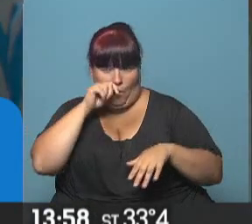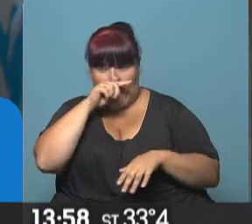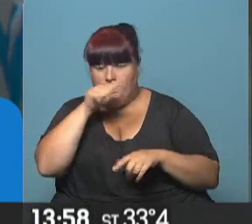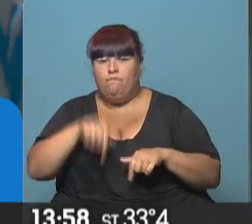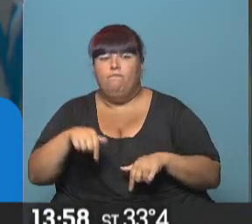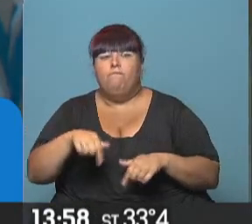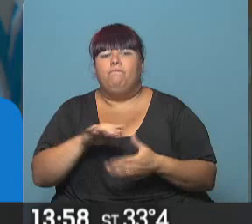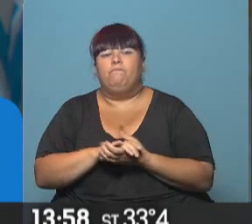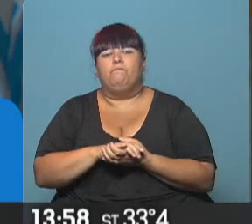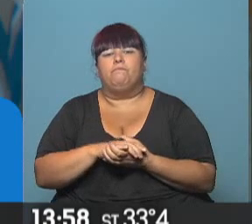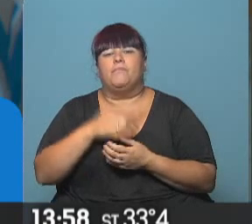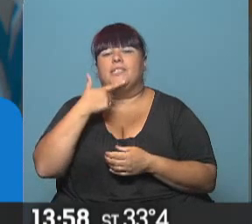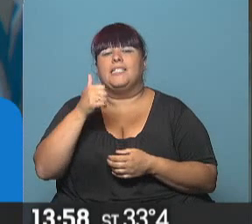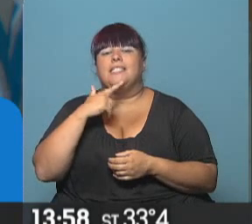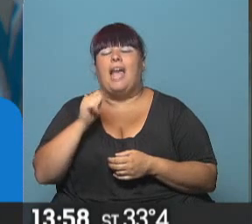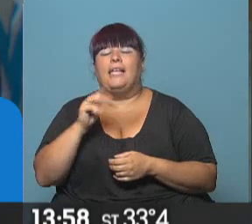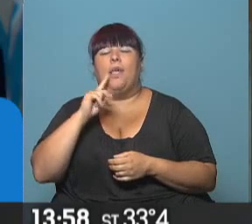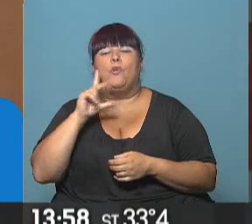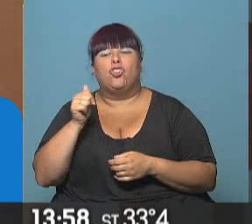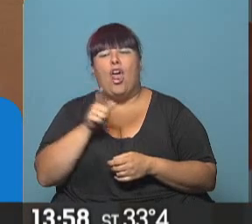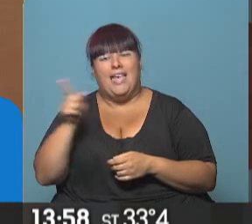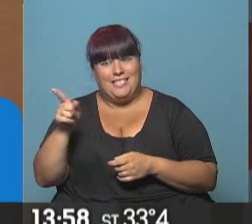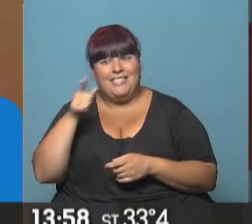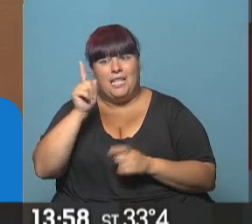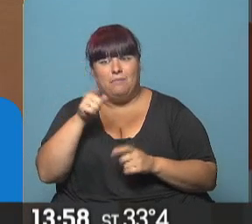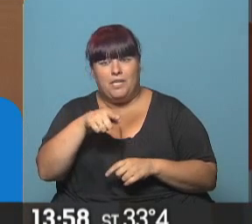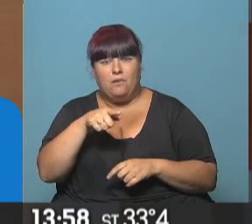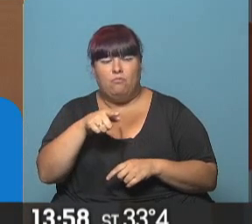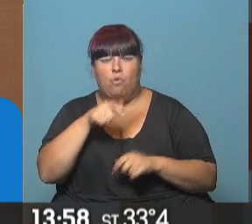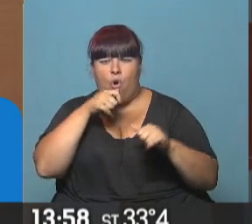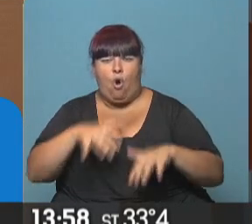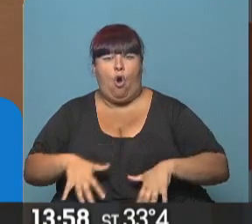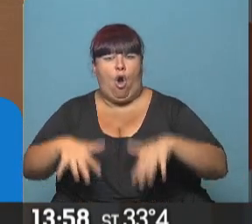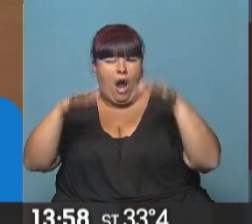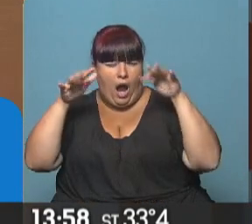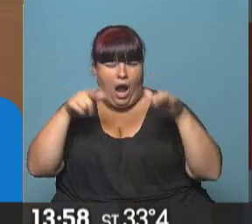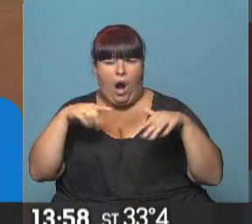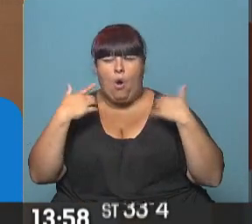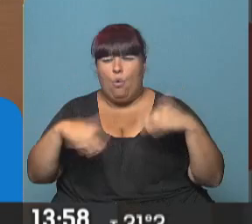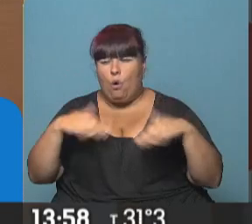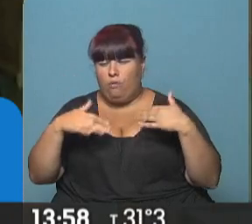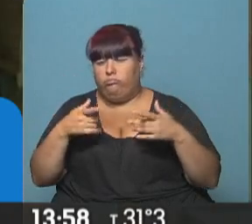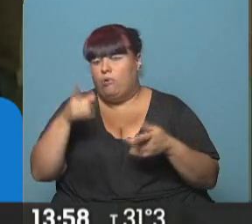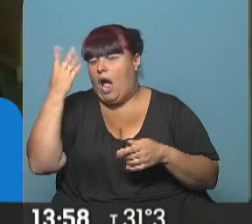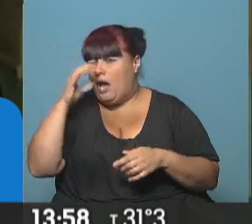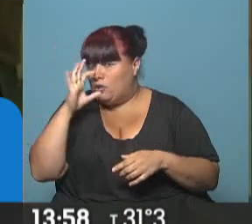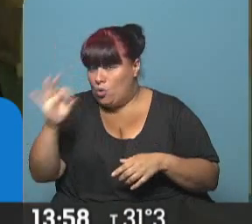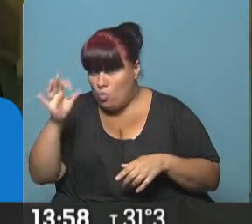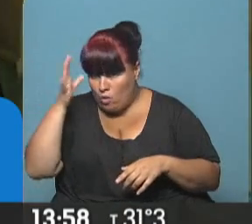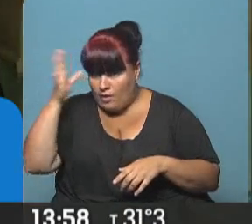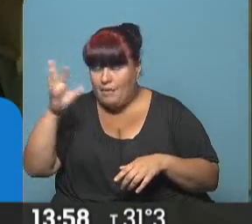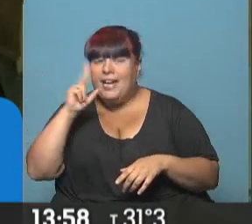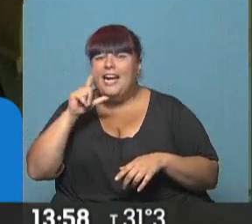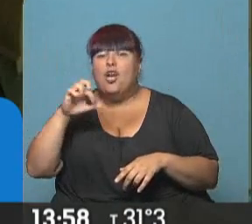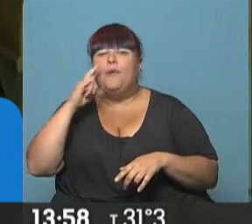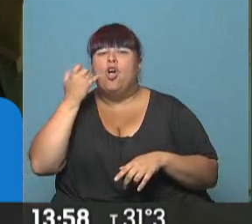En este caso, Santa Victoria Este, donde está sufriendo una inundación muy particular porque nunca tuvo los niveles del río